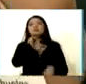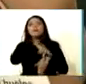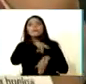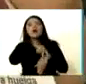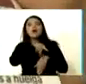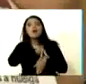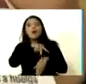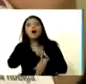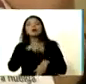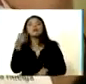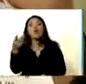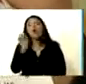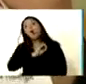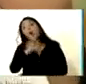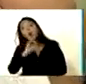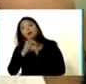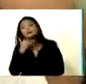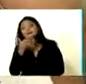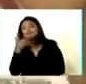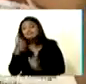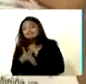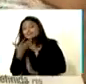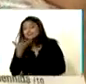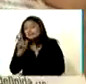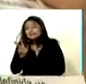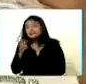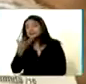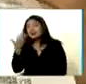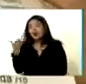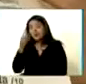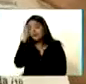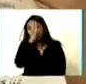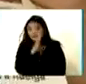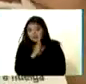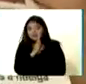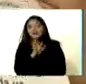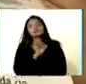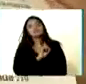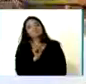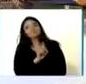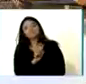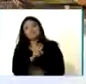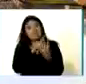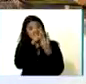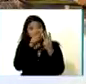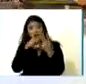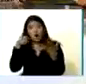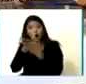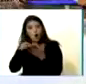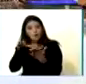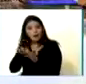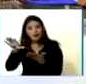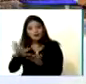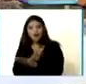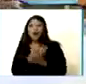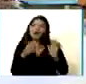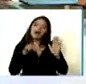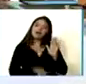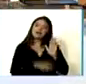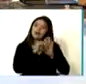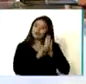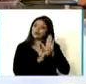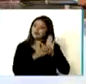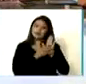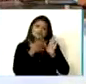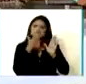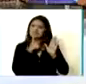con Lugo o lo que ocurrió recientemente con Dilma Rousseff en Brasil. Ninguno de los tres que fueron golpes de Estado está establecido en nuestra Constitución. Obviamente el